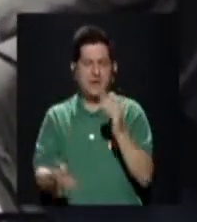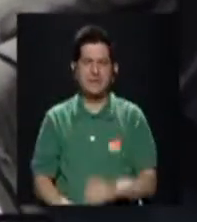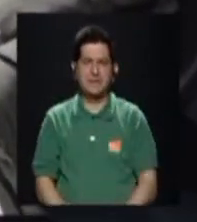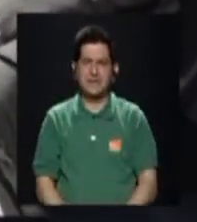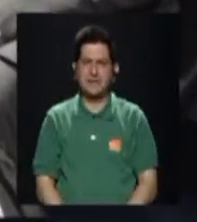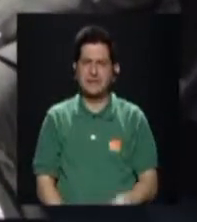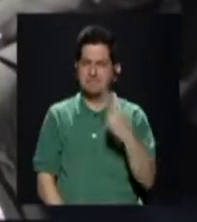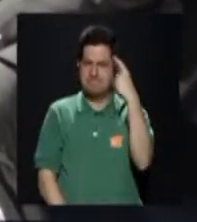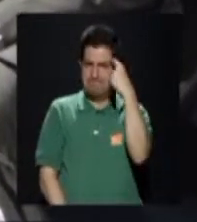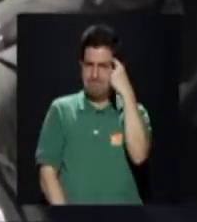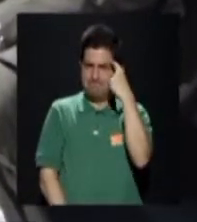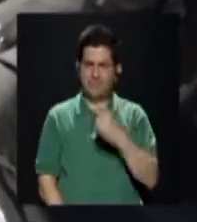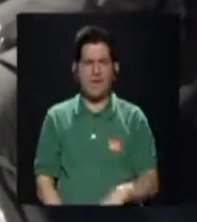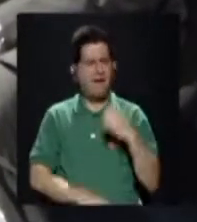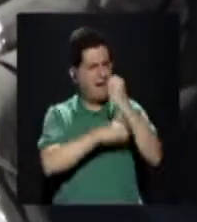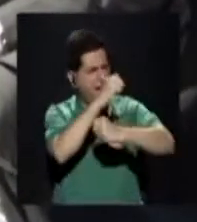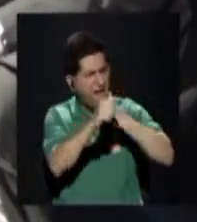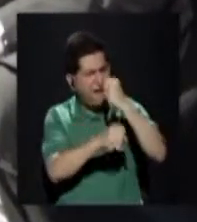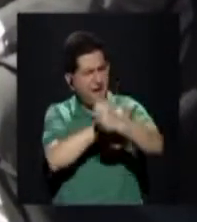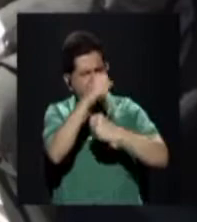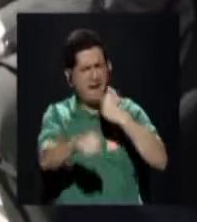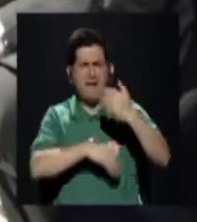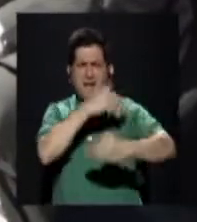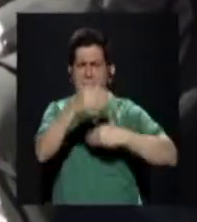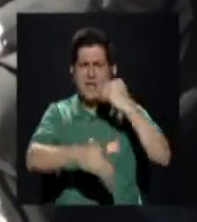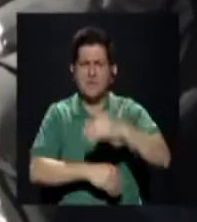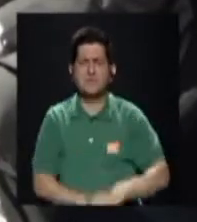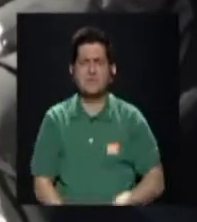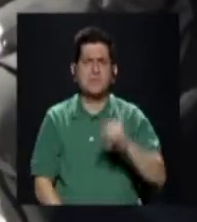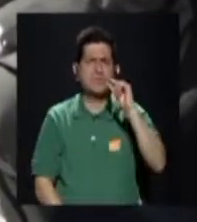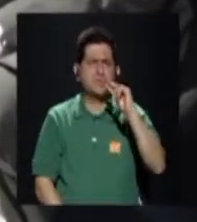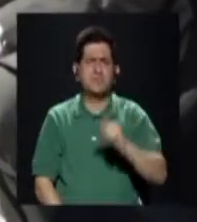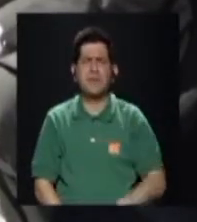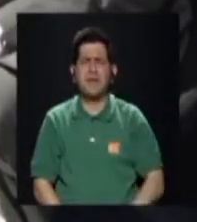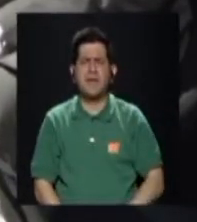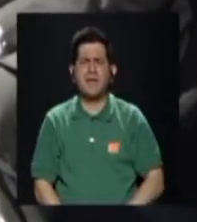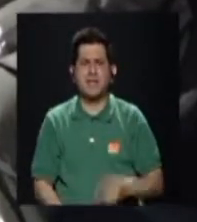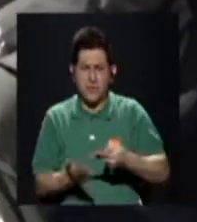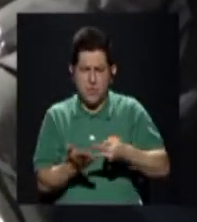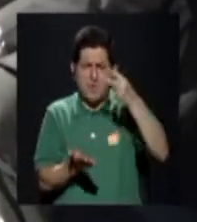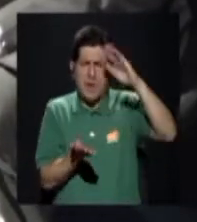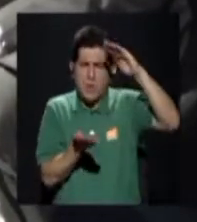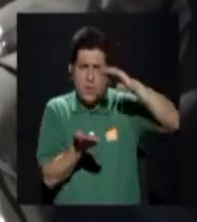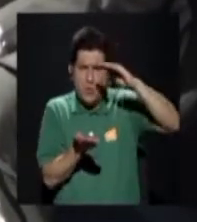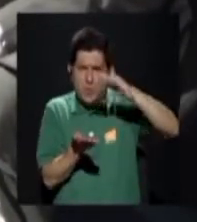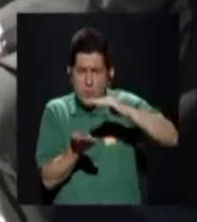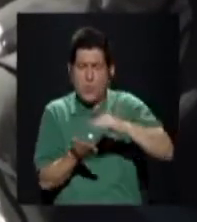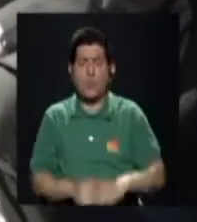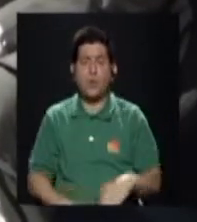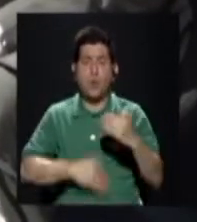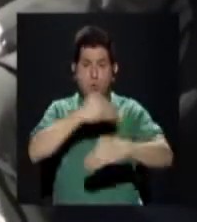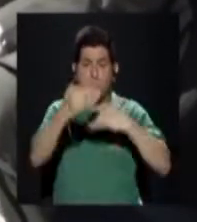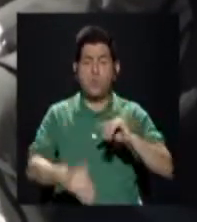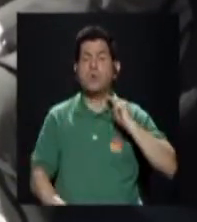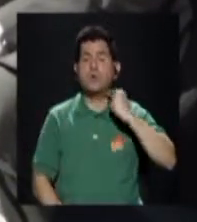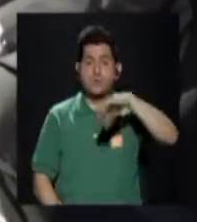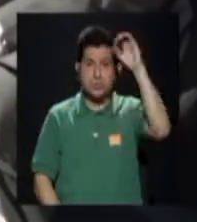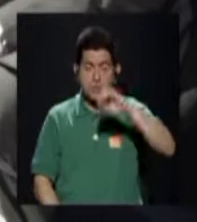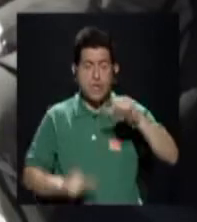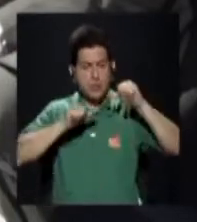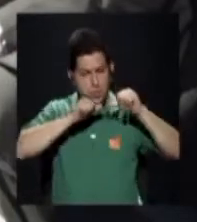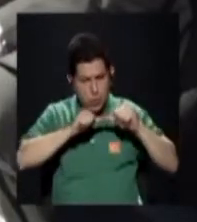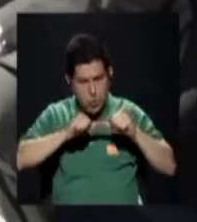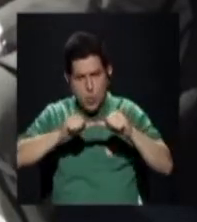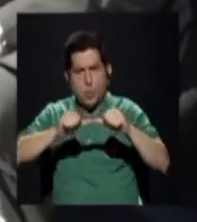ejemplo, al hecho de que por muchos años tuvimos un proceso de mini devaluaciones que alimentó un proceso de inflación permanente,